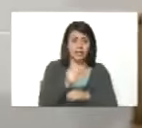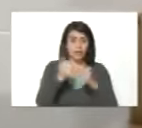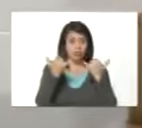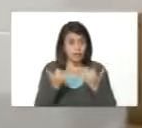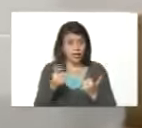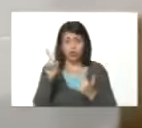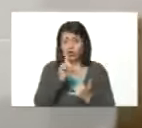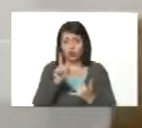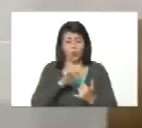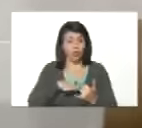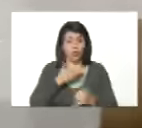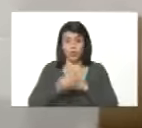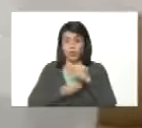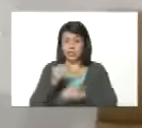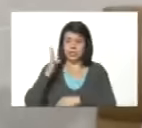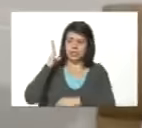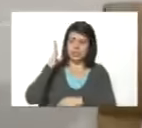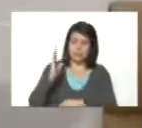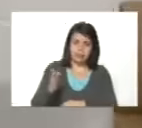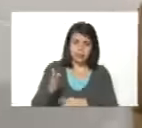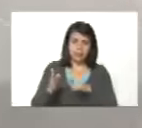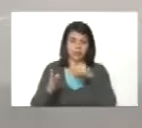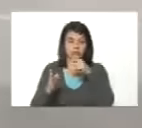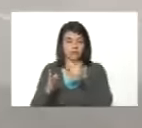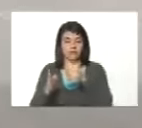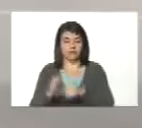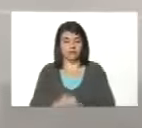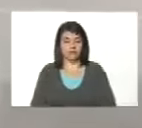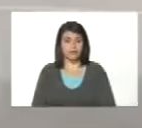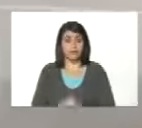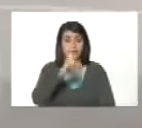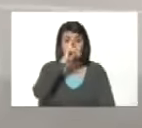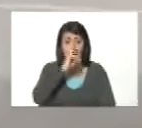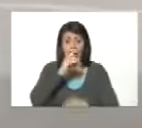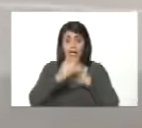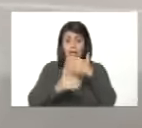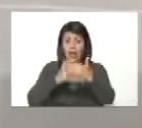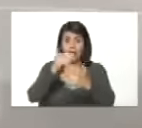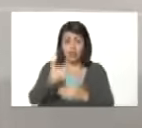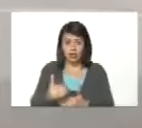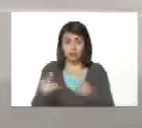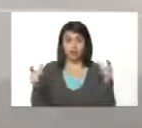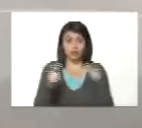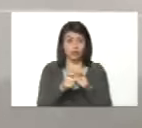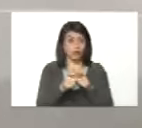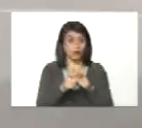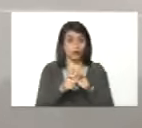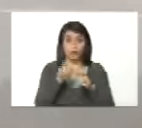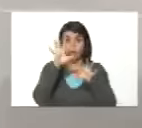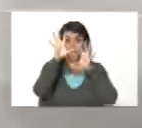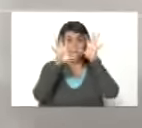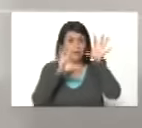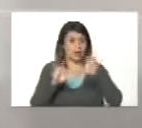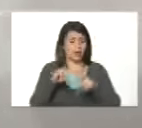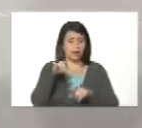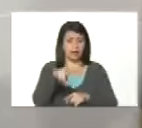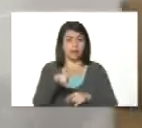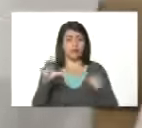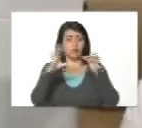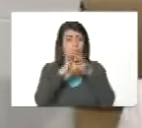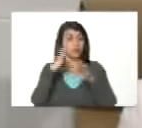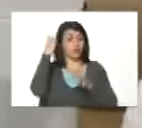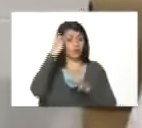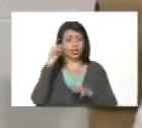Ya no vamos a considerar las sanciones cada año en nuestra reunión de los países de la